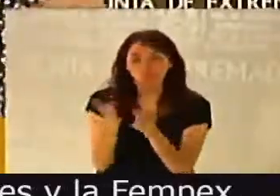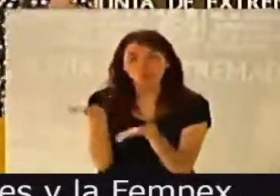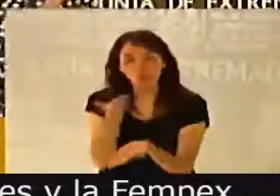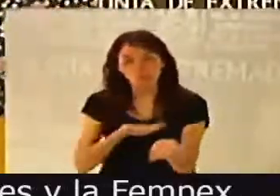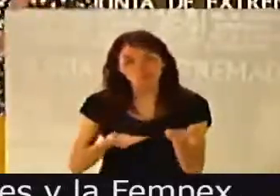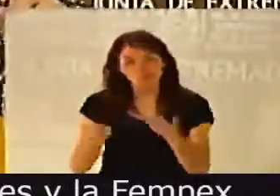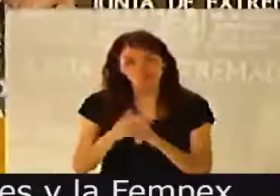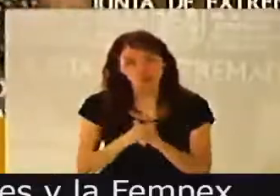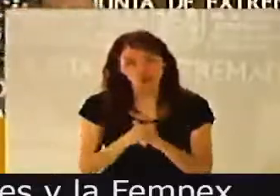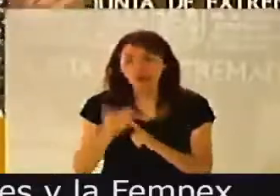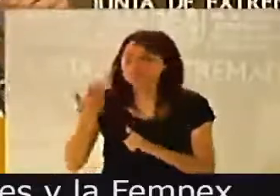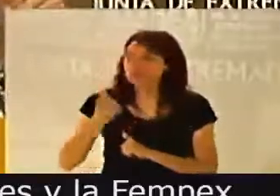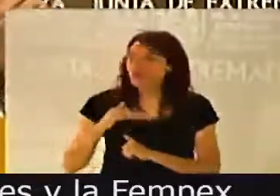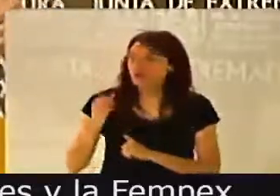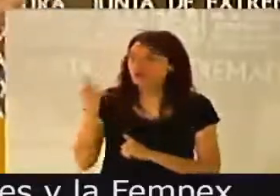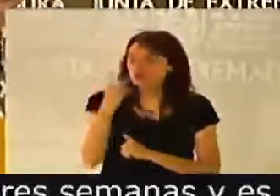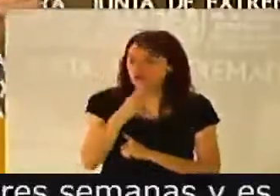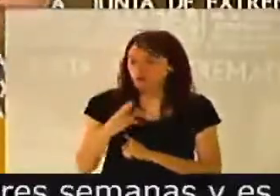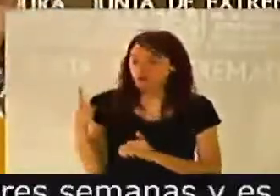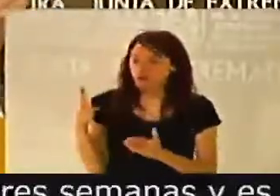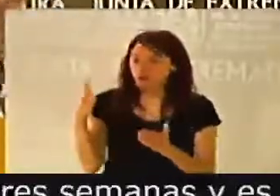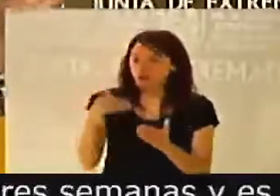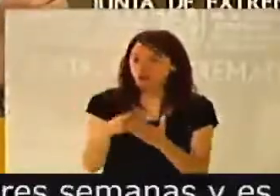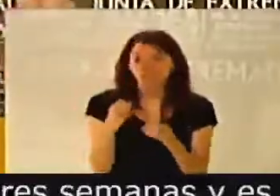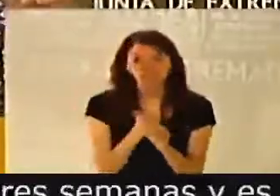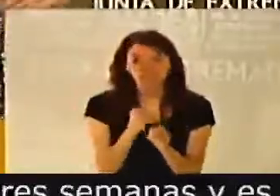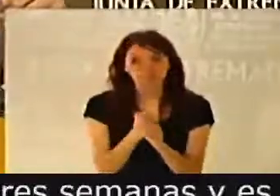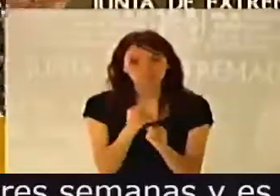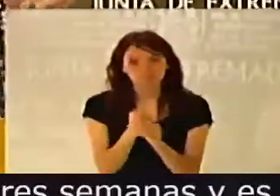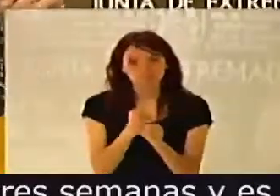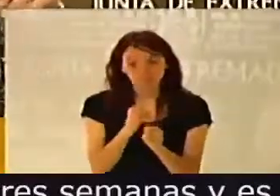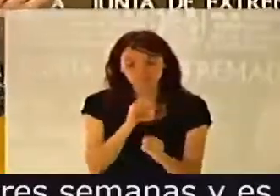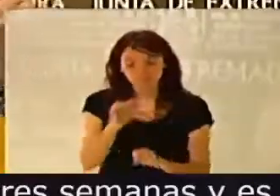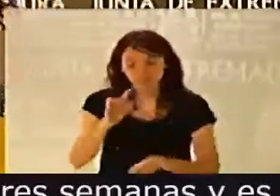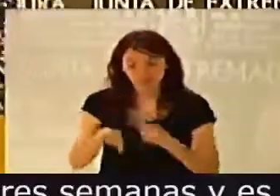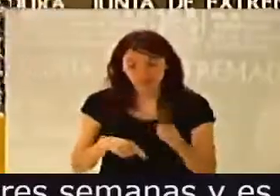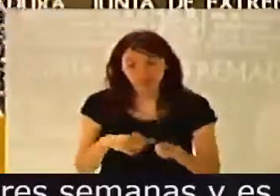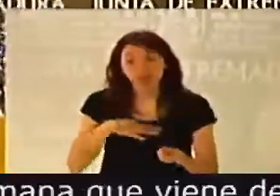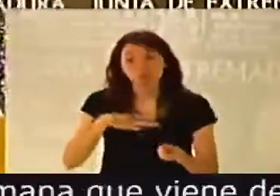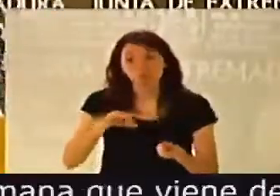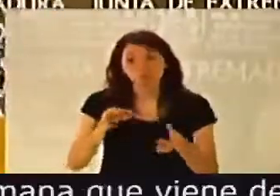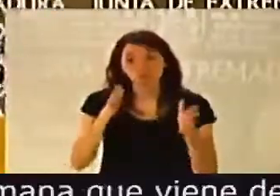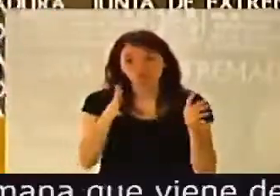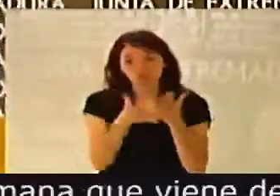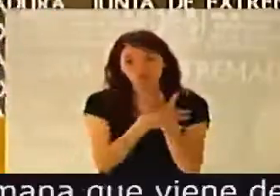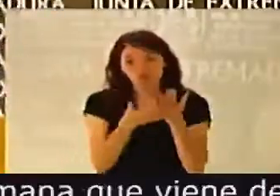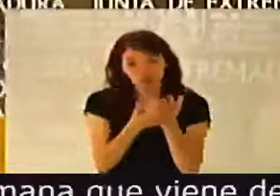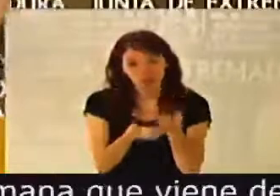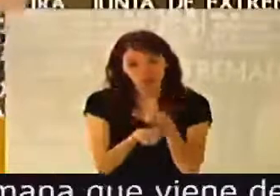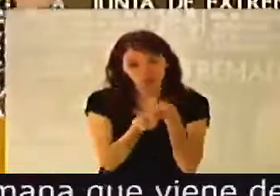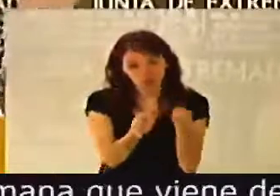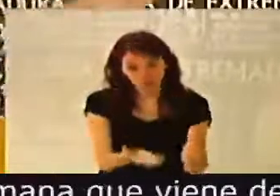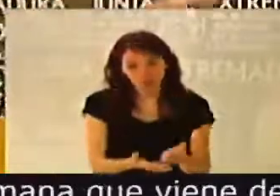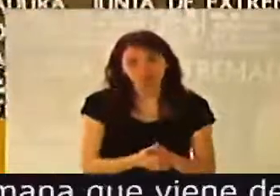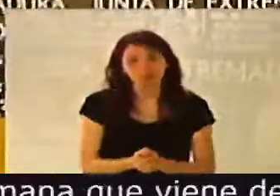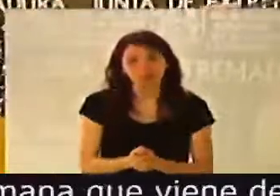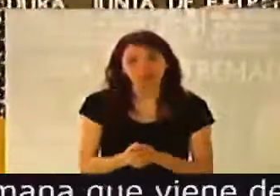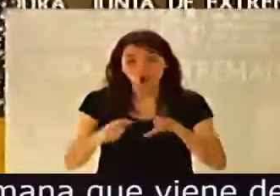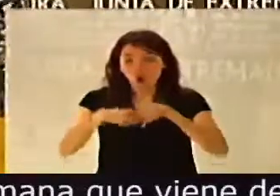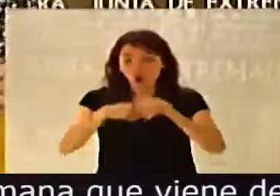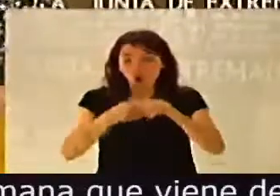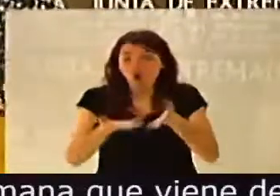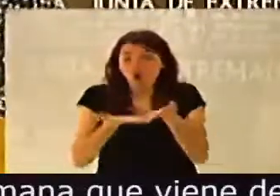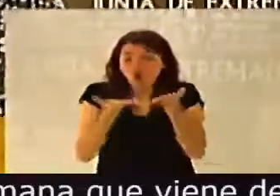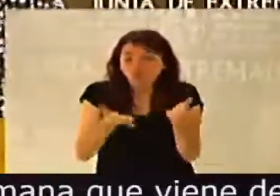muy probable que estemos en disposición la semana que viene de traerlo al Consejo de Gobierno. No va a ser la misma oferta que en años